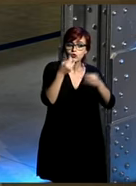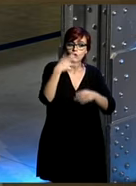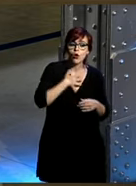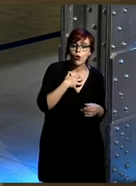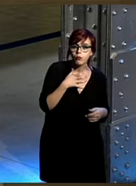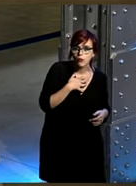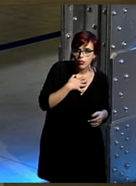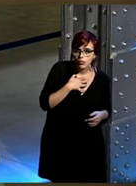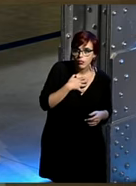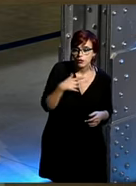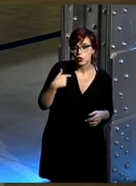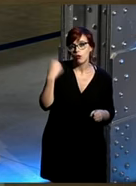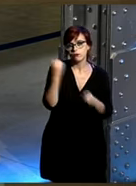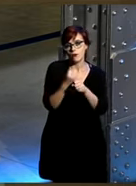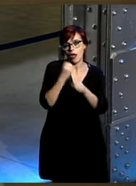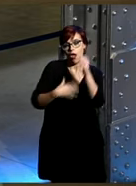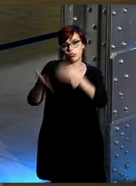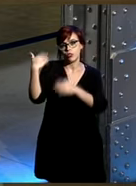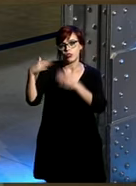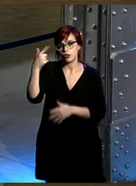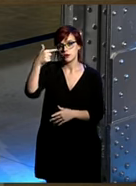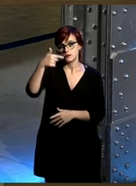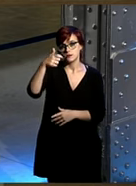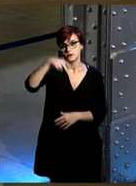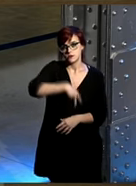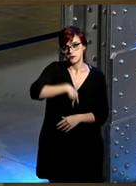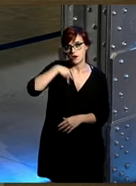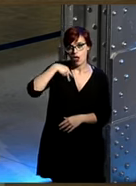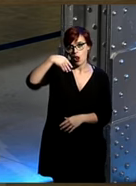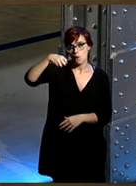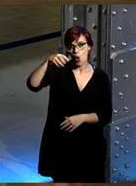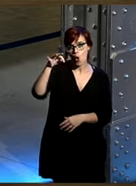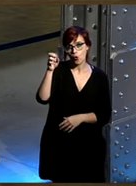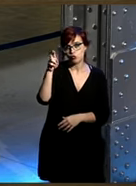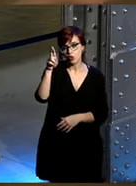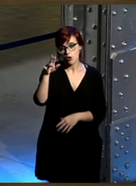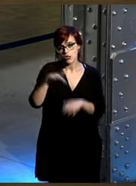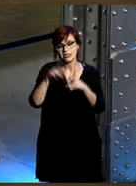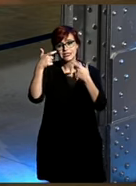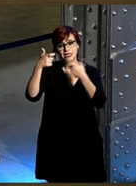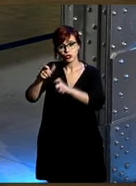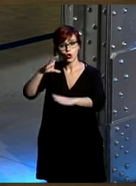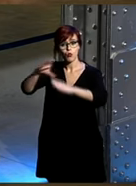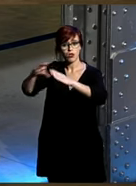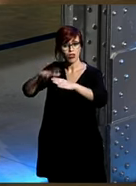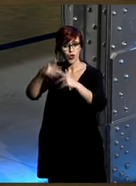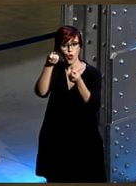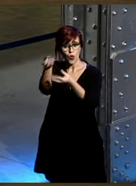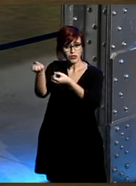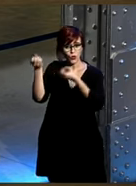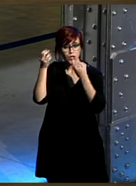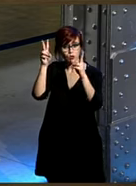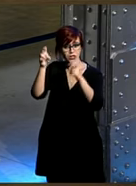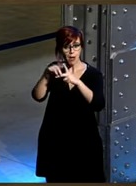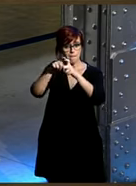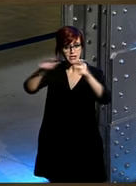Yo fui trabajador de General Motors, el sector de comunicación, y puedo contaros cosas de terror que ocurren en el mundo